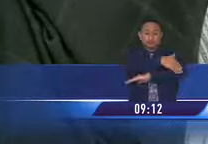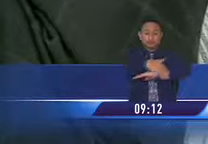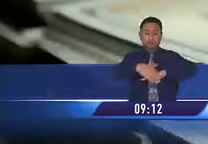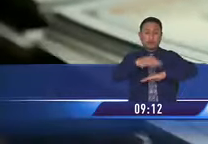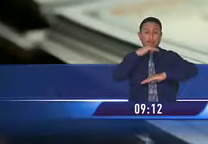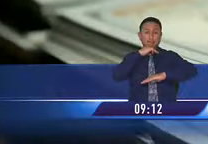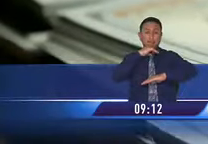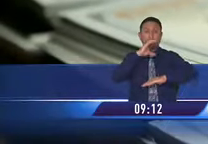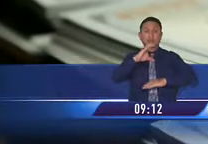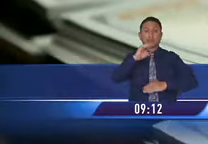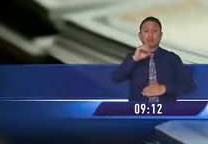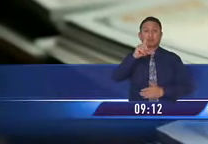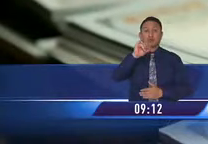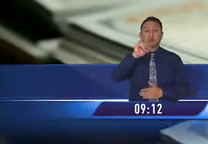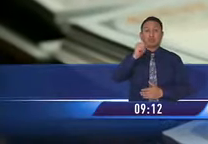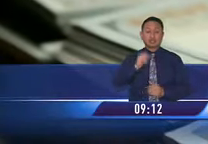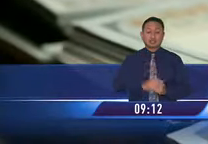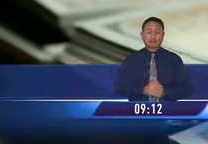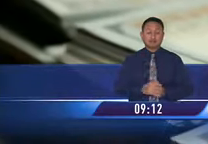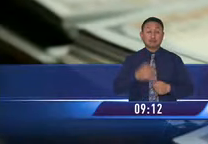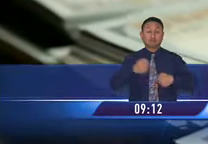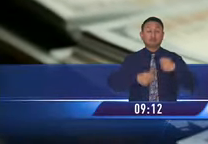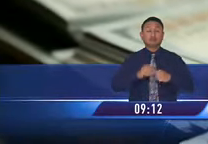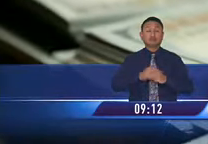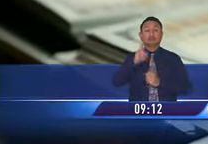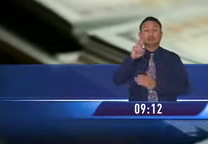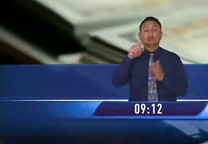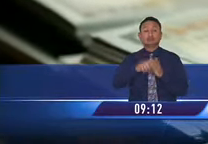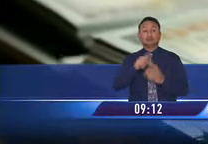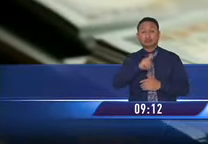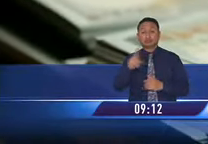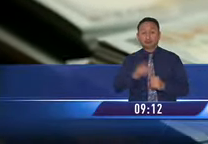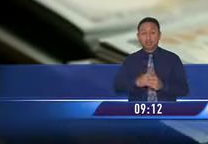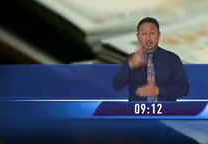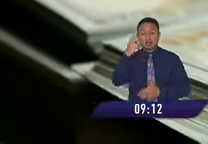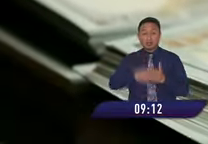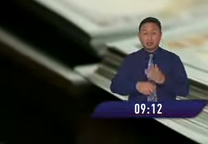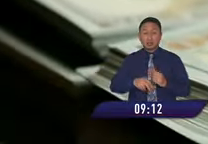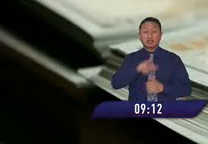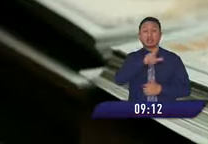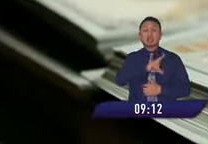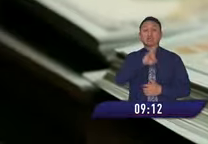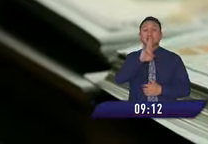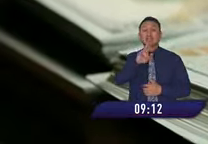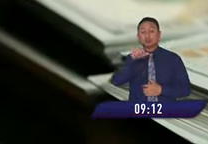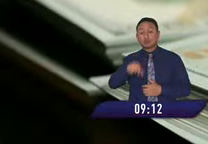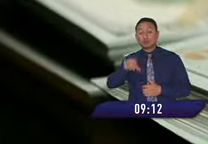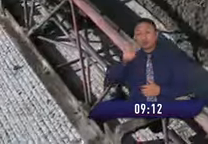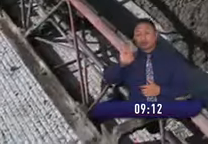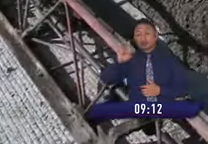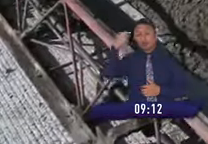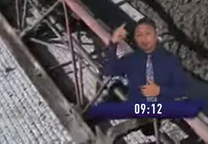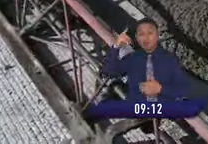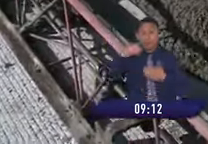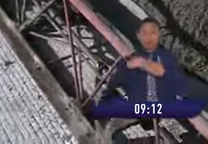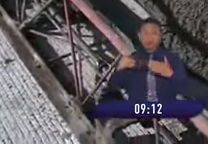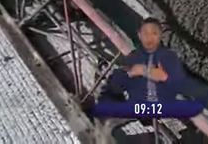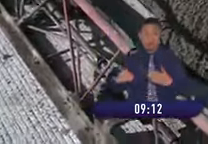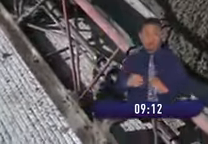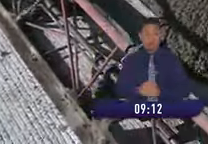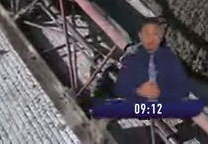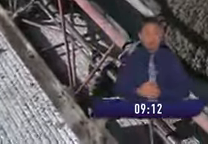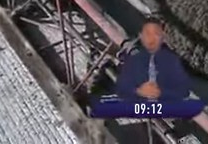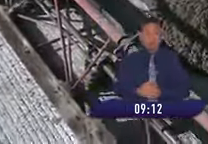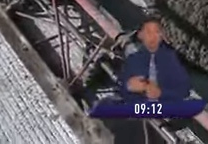Manta-Colisa. Y en mayo de 2022 confirmó glosas por 37.8 millones de dólares para la contratista Concermín,